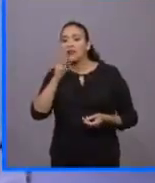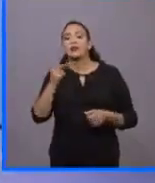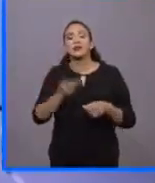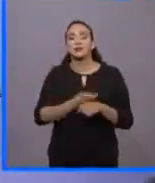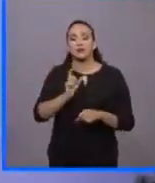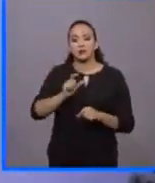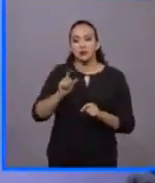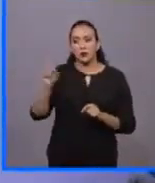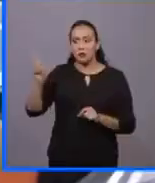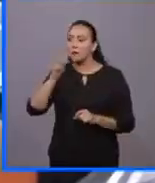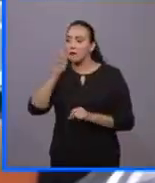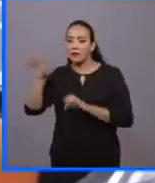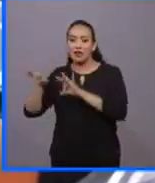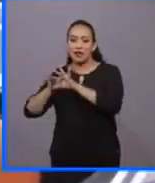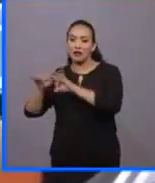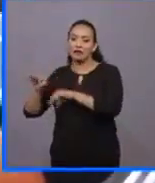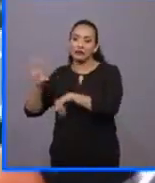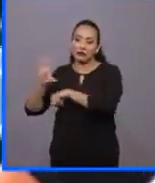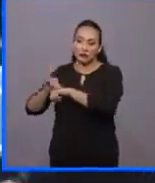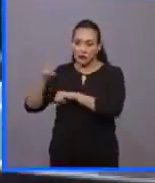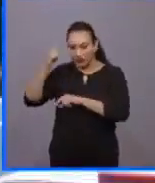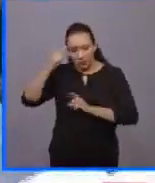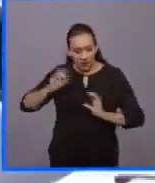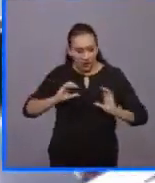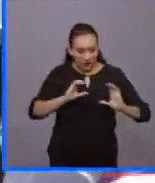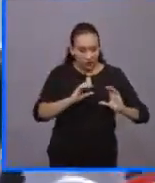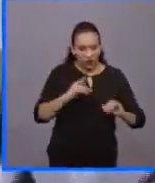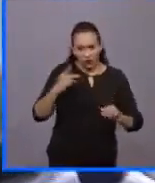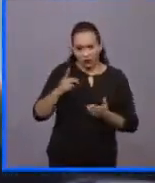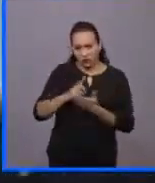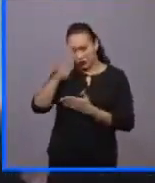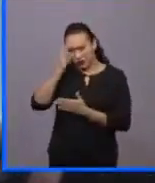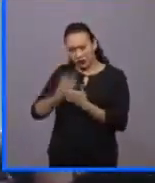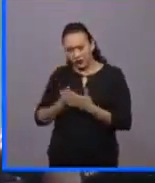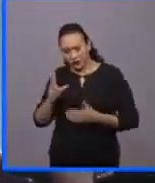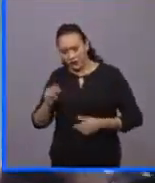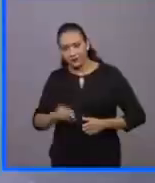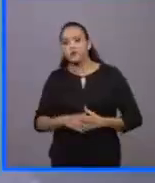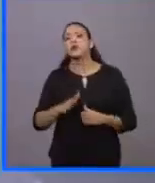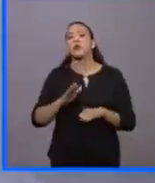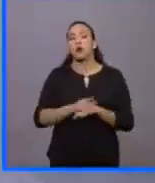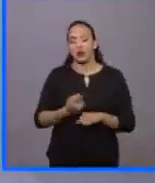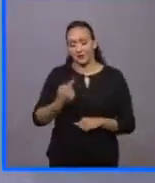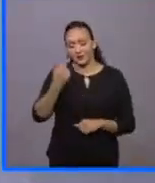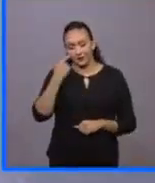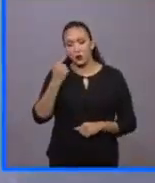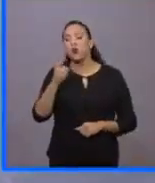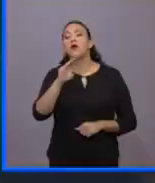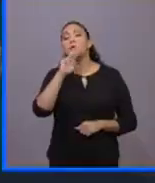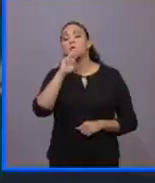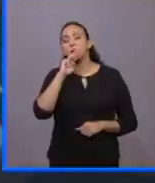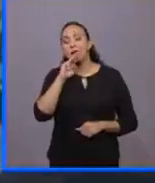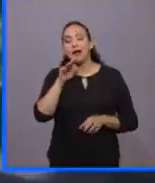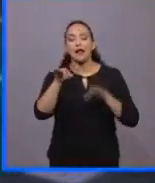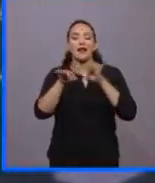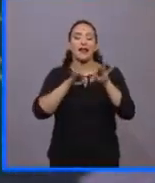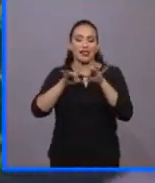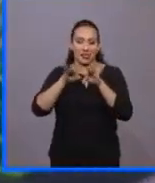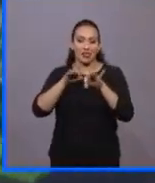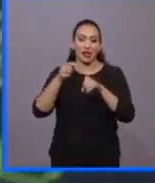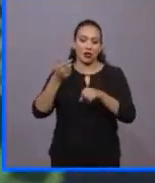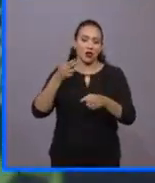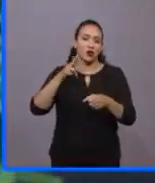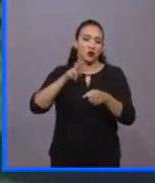ausentaran de sus labores sin que se afectaran sus derechos. El caso concreto derivó del caso de una madre que trabajaba en una